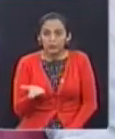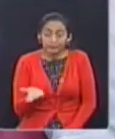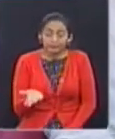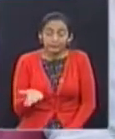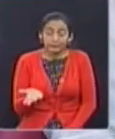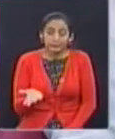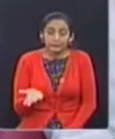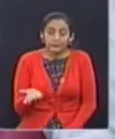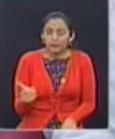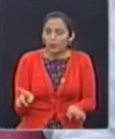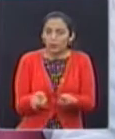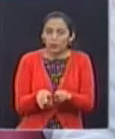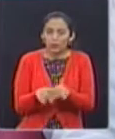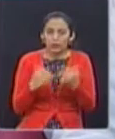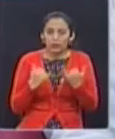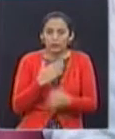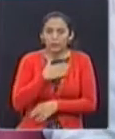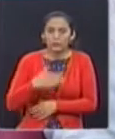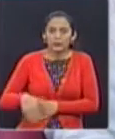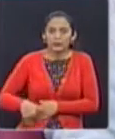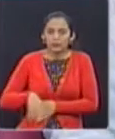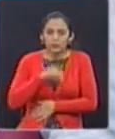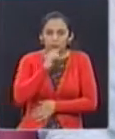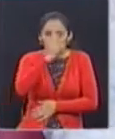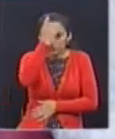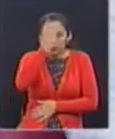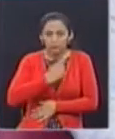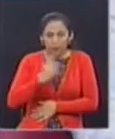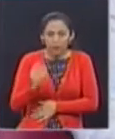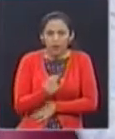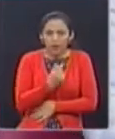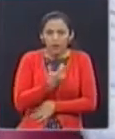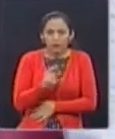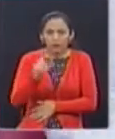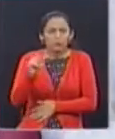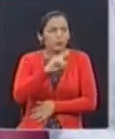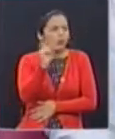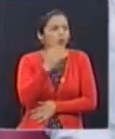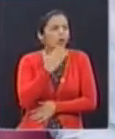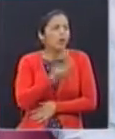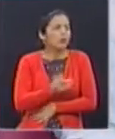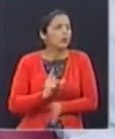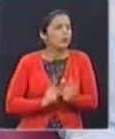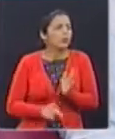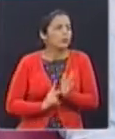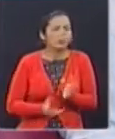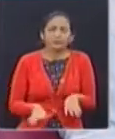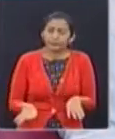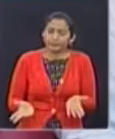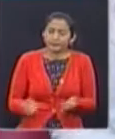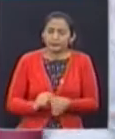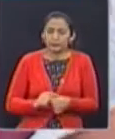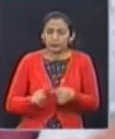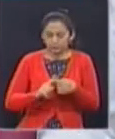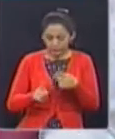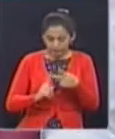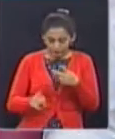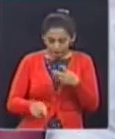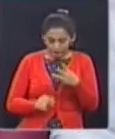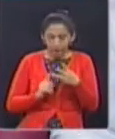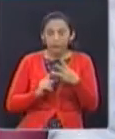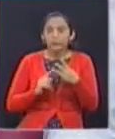seguramente va a preguntar por qué no se han tomado estas medidas. Y hay otra, ¿no? El tema de la ley de plusvalía. Si